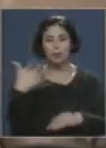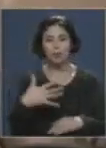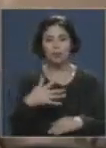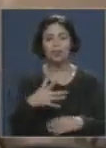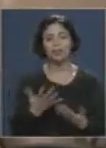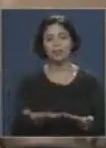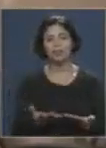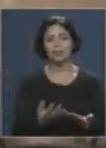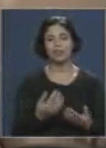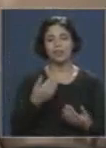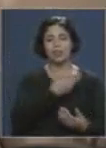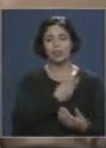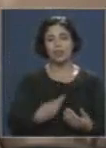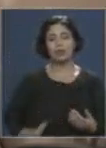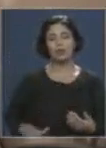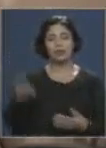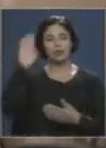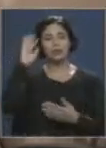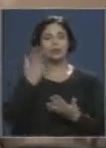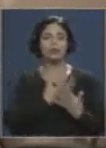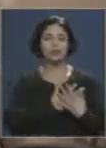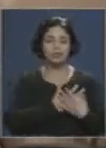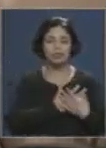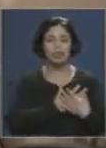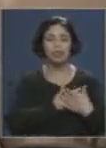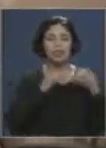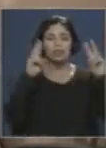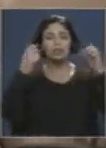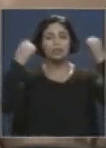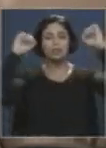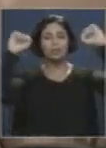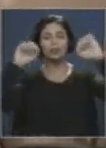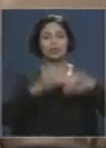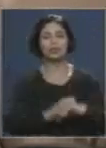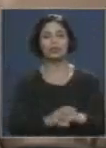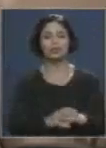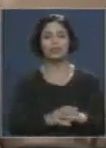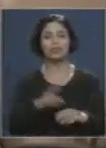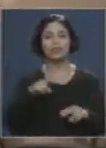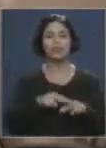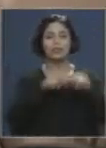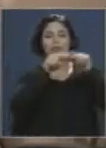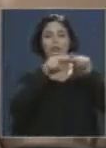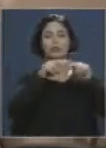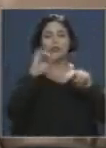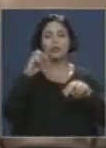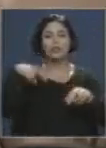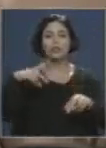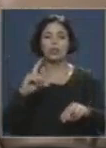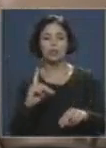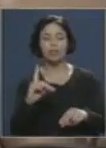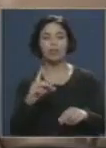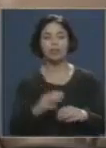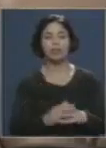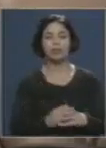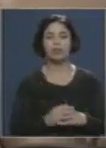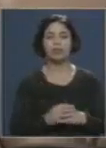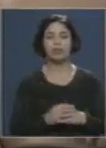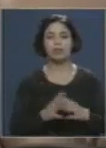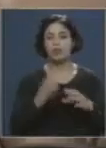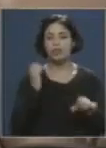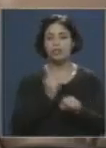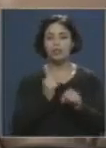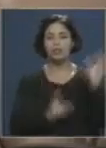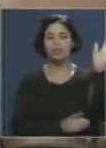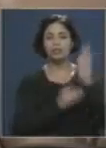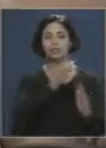desconocer el gobierno de la presidenta Bachelet también en el ámbito deportivo a través de fondos del INED, con el gran trabajo que